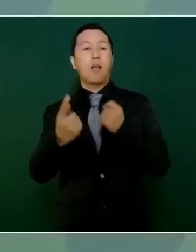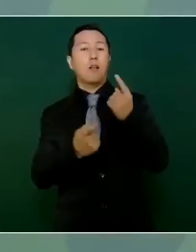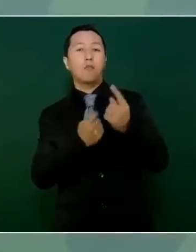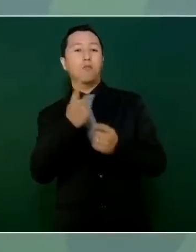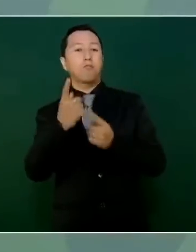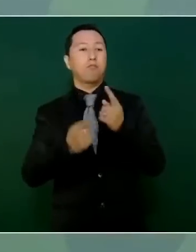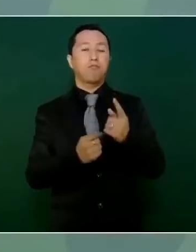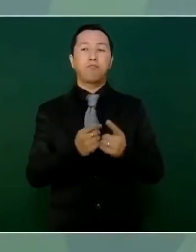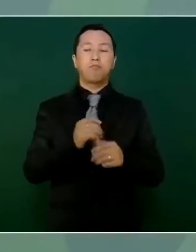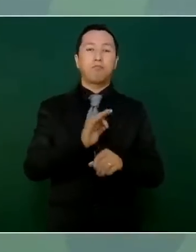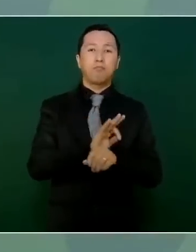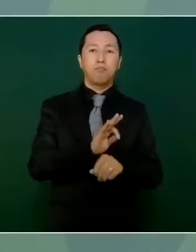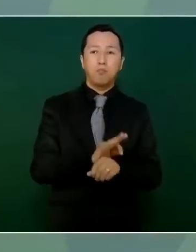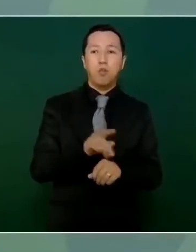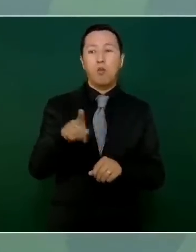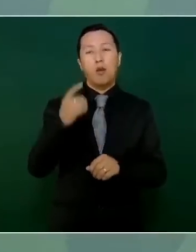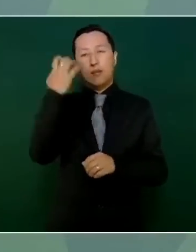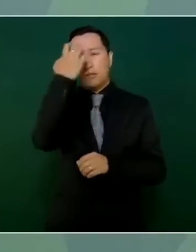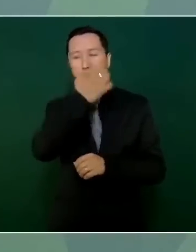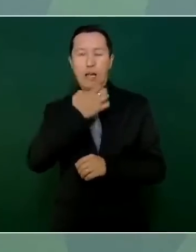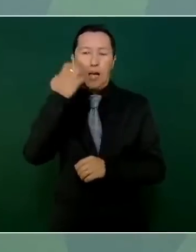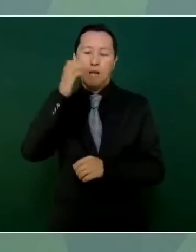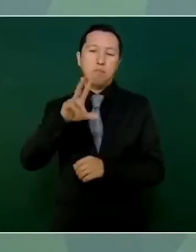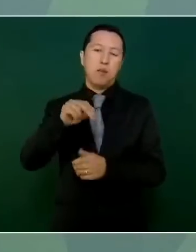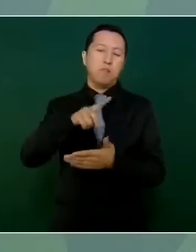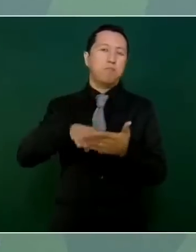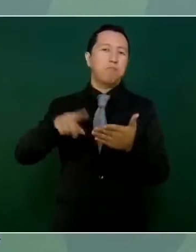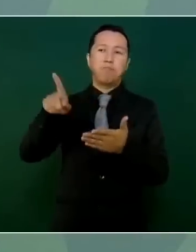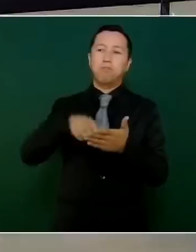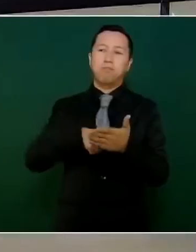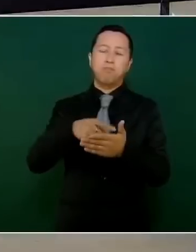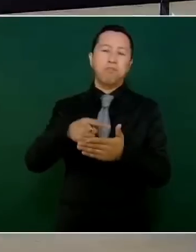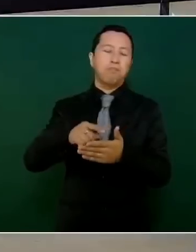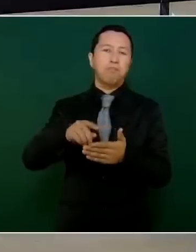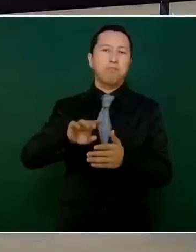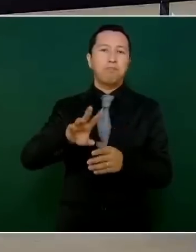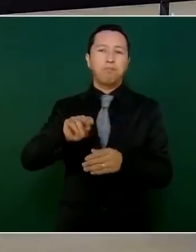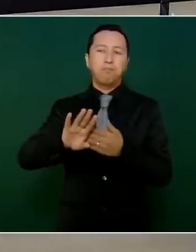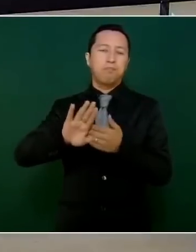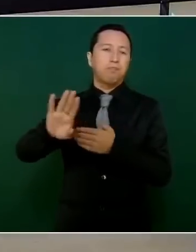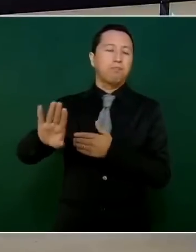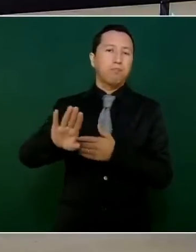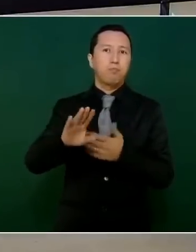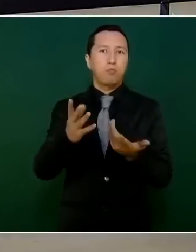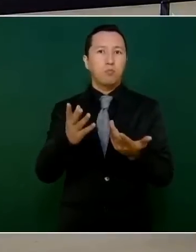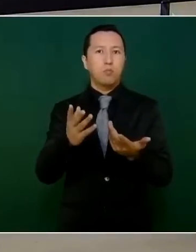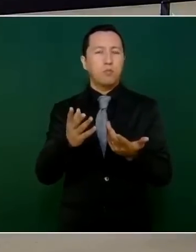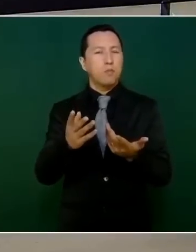de pretexto de que no pasaban el examen de admisión, ahora en México,